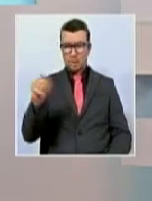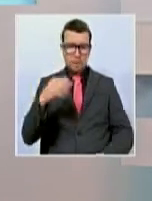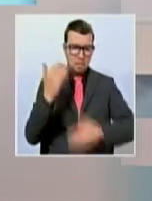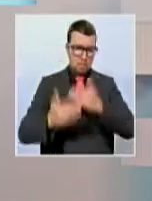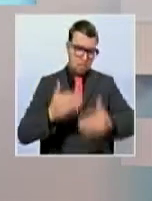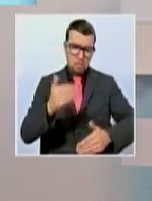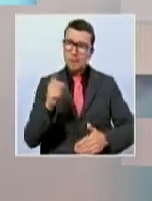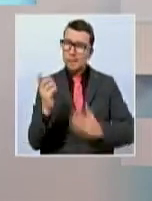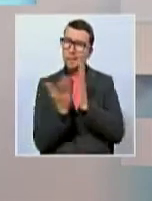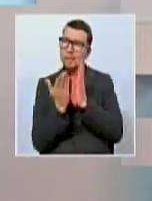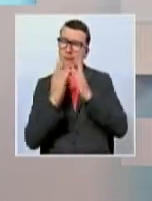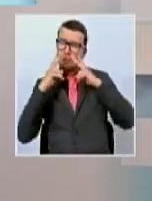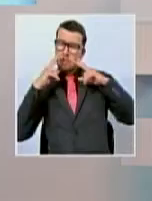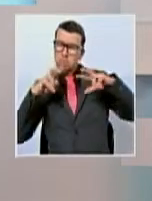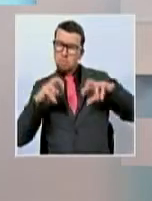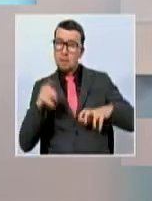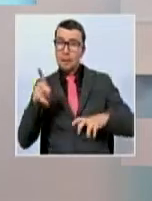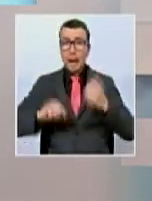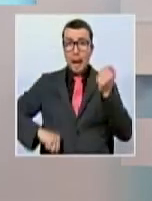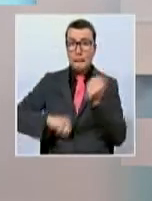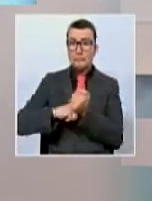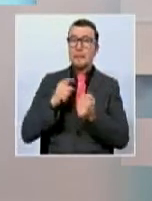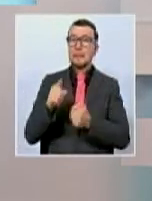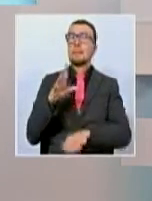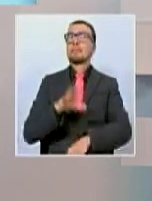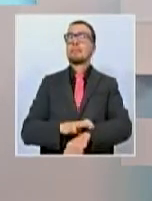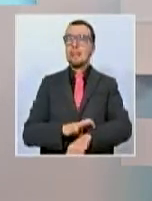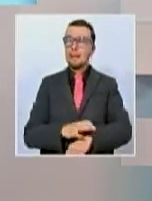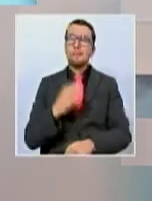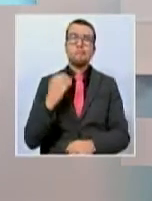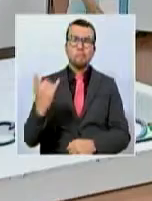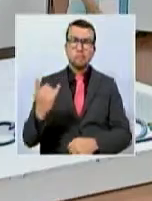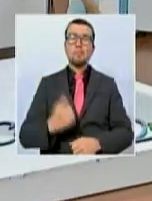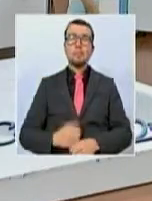de estudio, de investigación, de apoyo médico a muchas